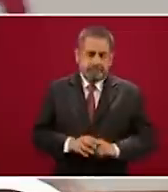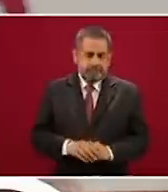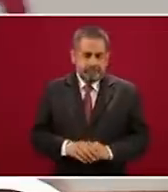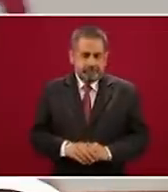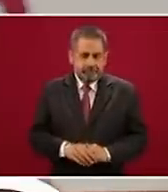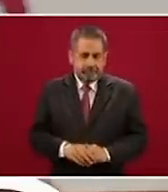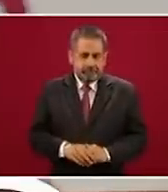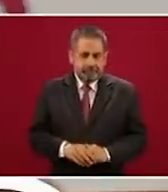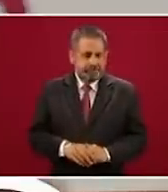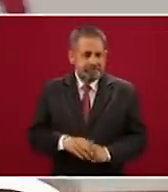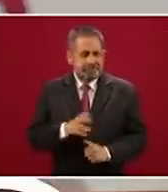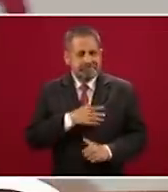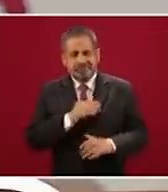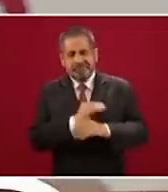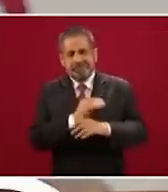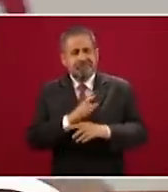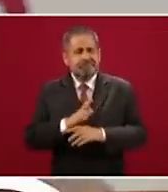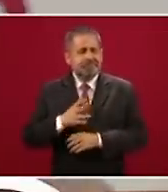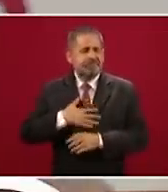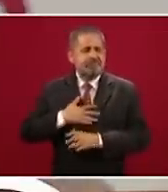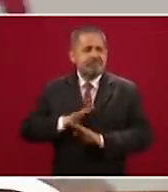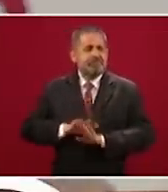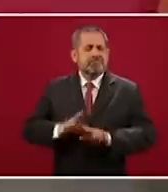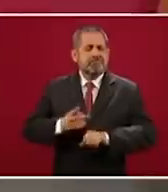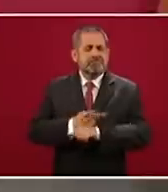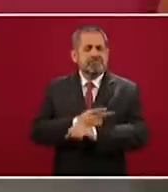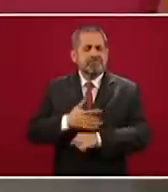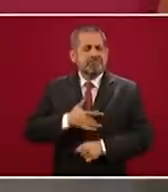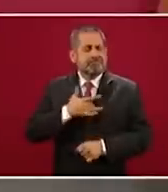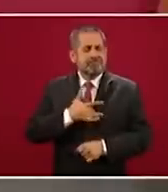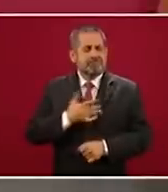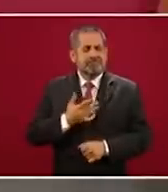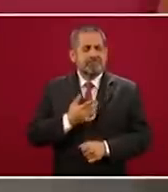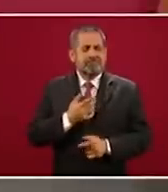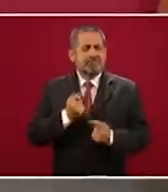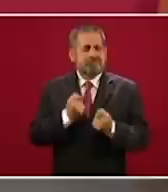Tengo la piel ya gruesa.